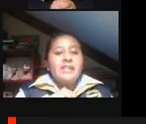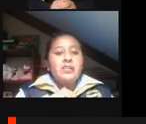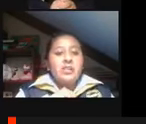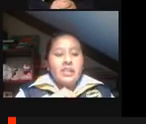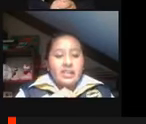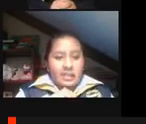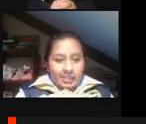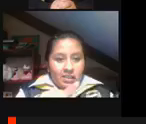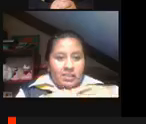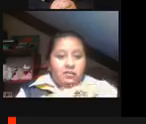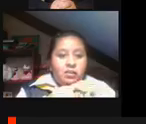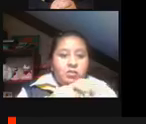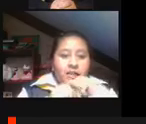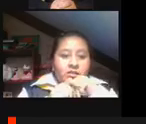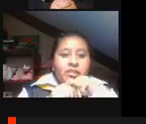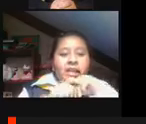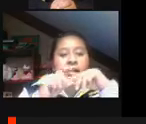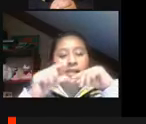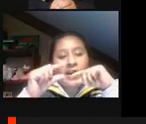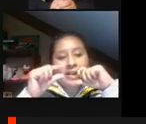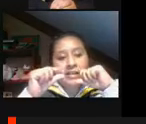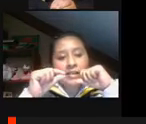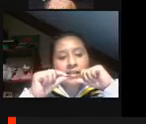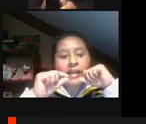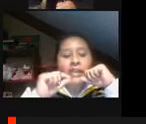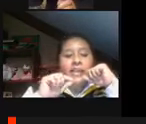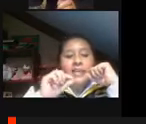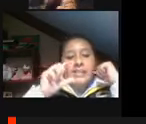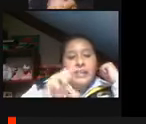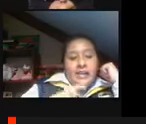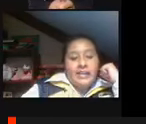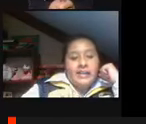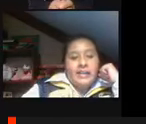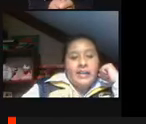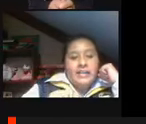Aquí están las siguientes figuras, ¿no? Ya aquí están